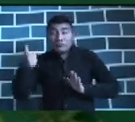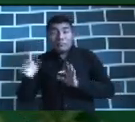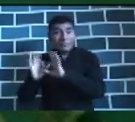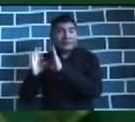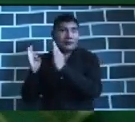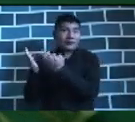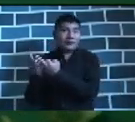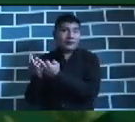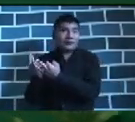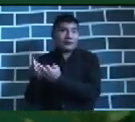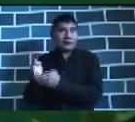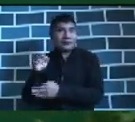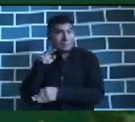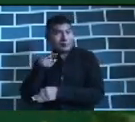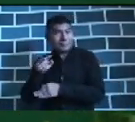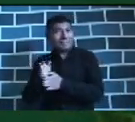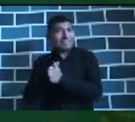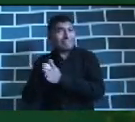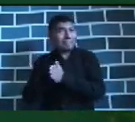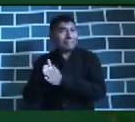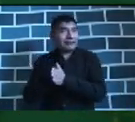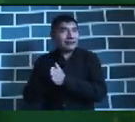que miran sus intereses